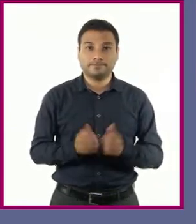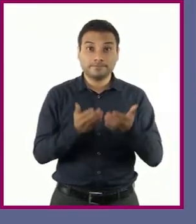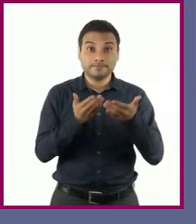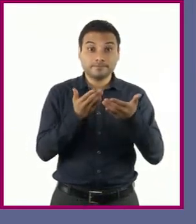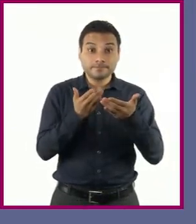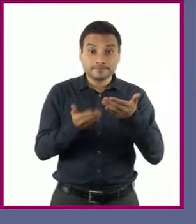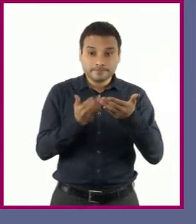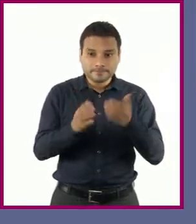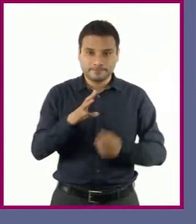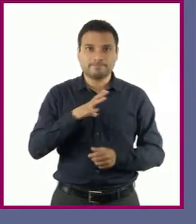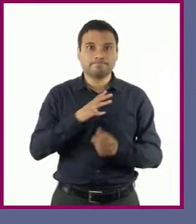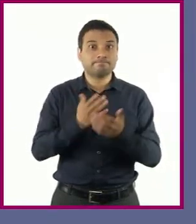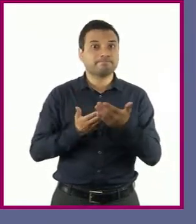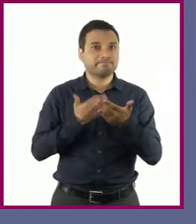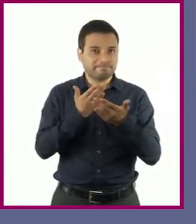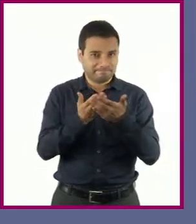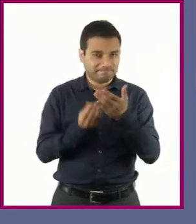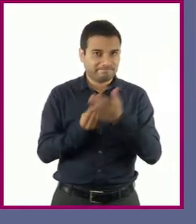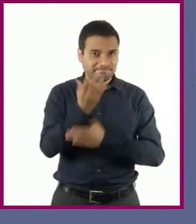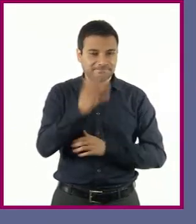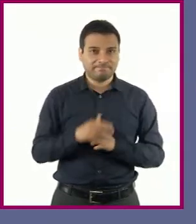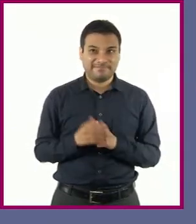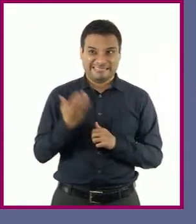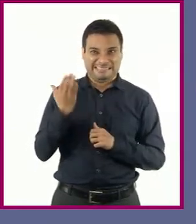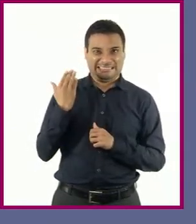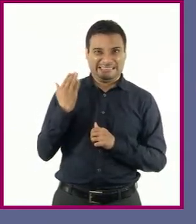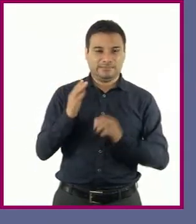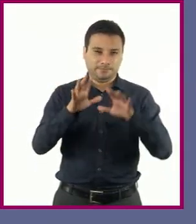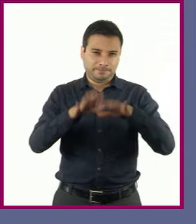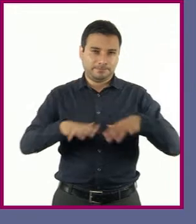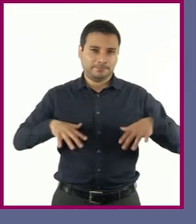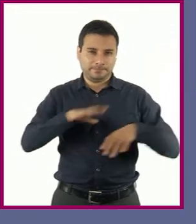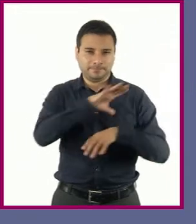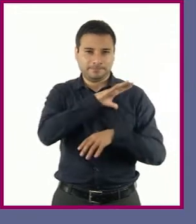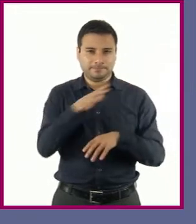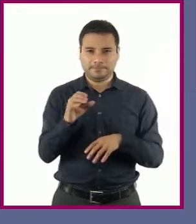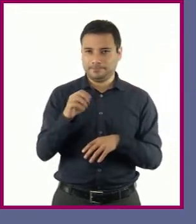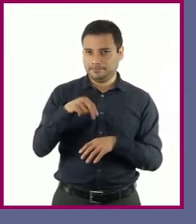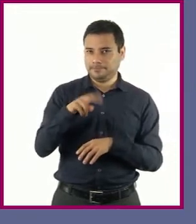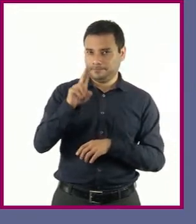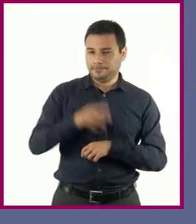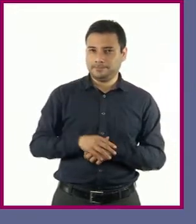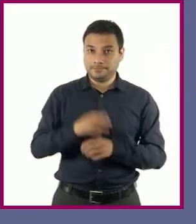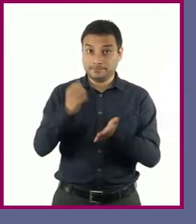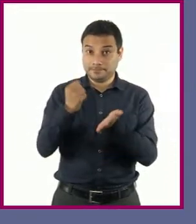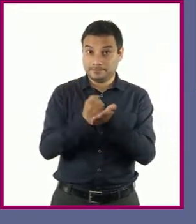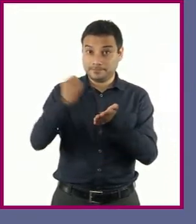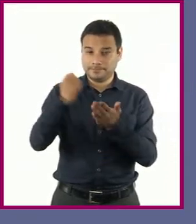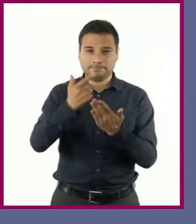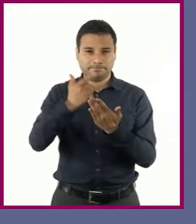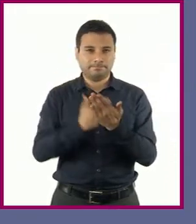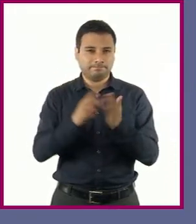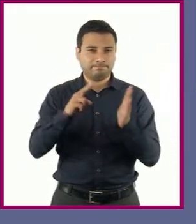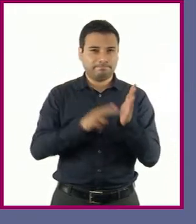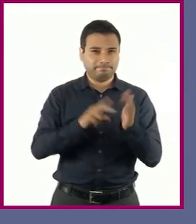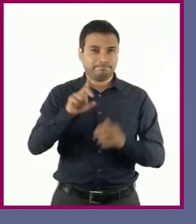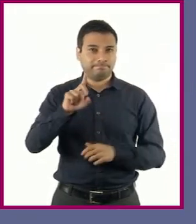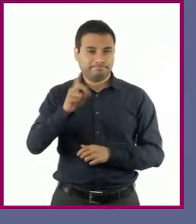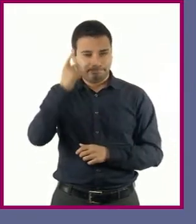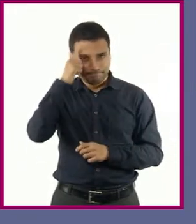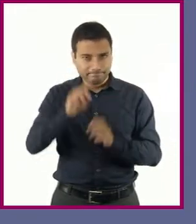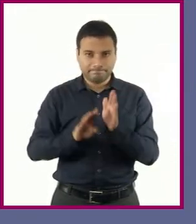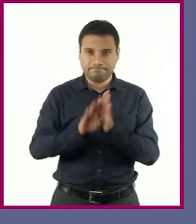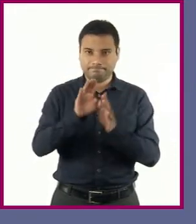han propuesto un nuevo reto. Recientemente, la Asamblea General de las Naciones Unidas aprobó la Agenda 2030 para el